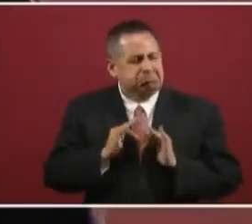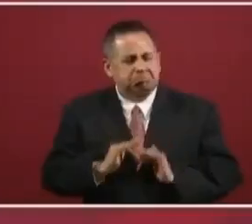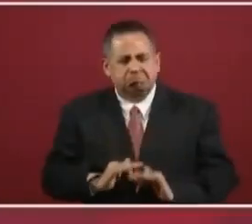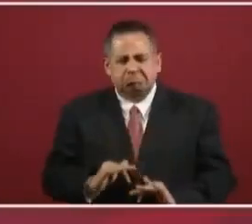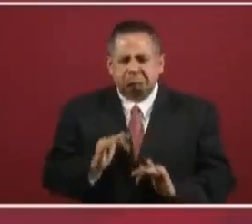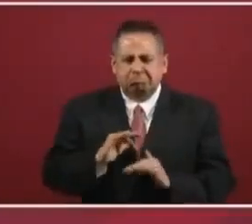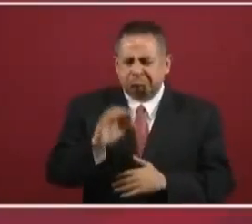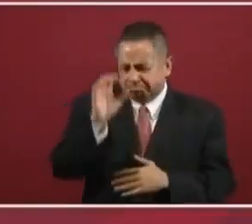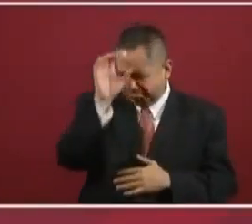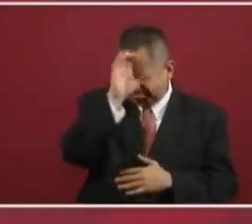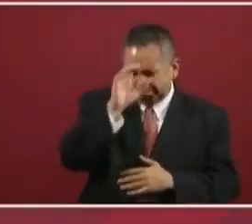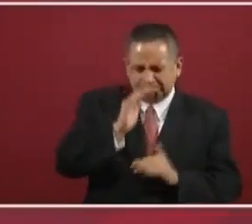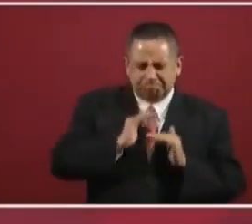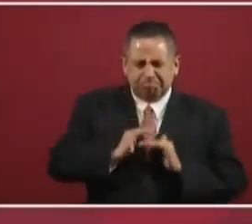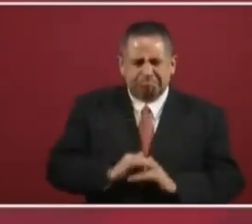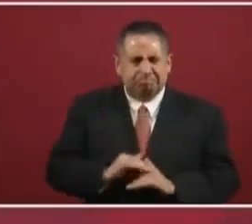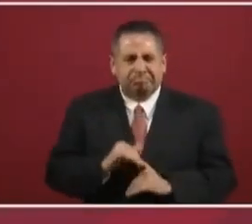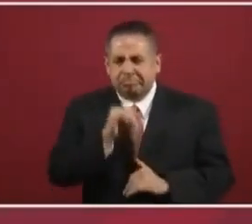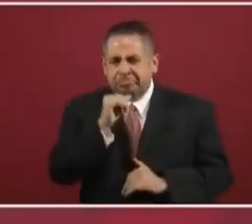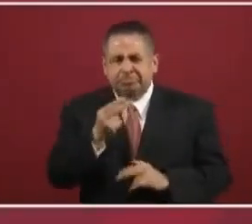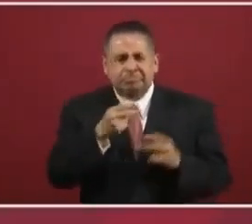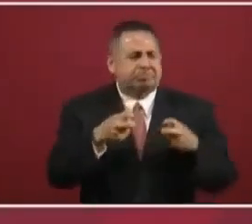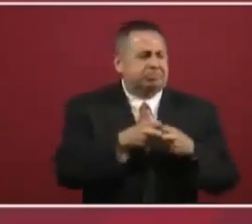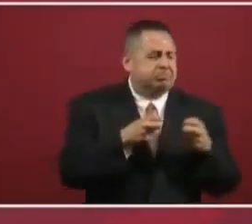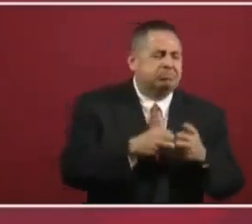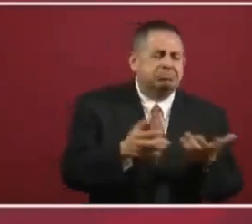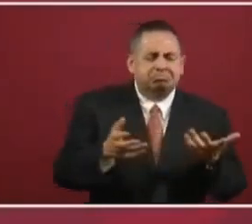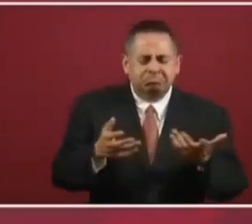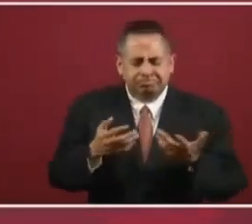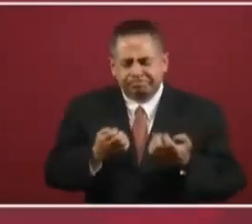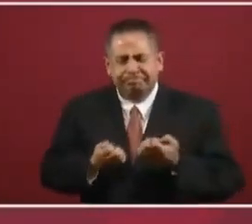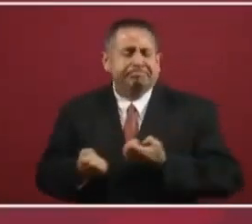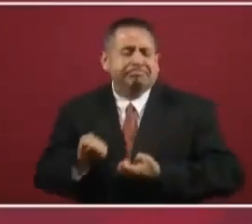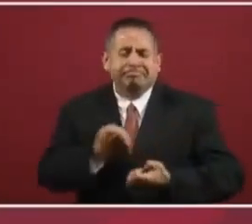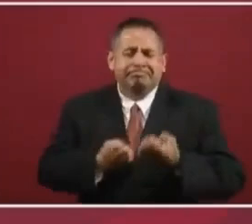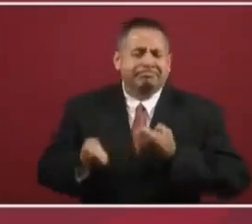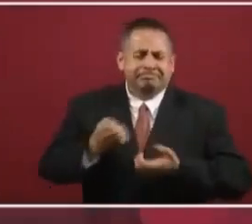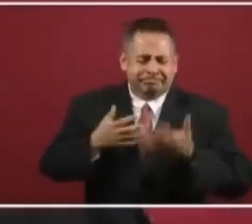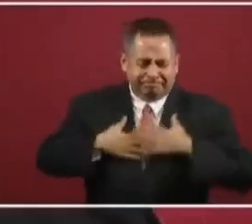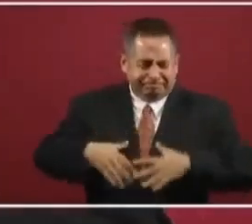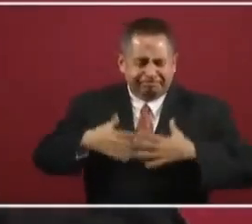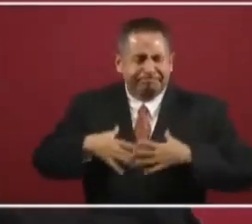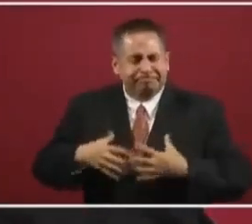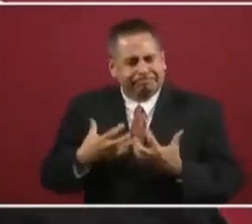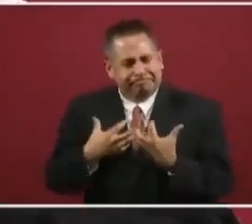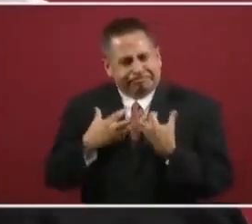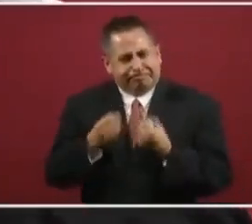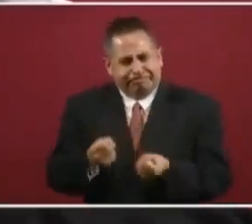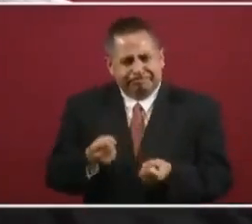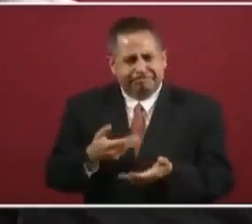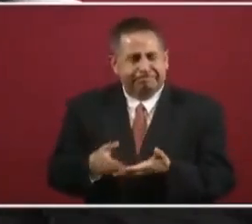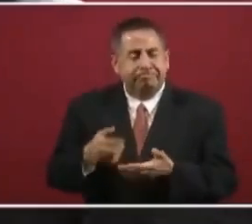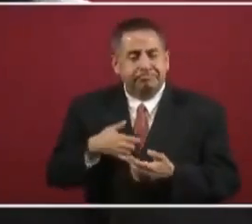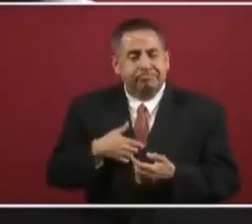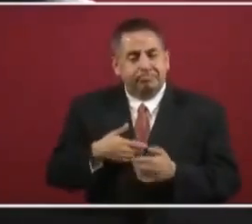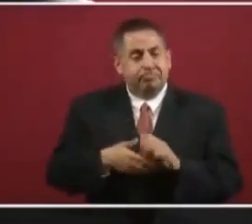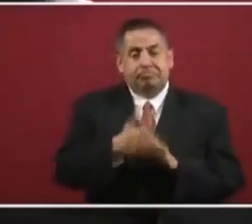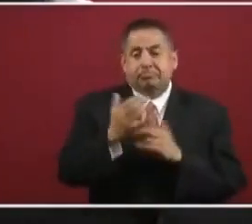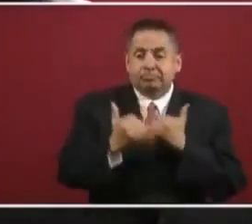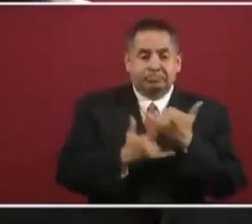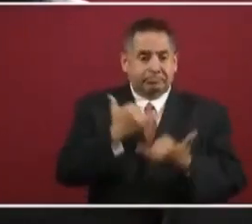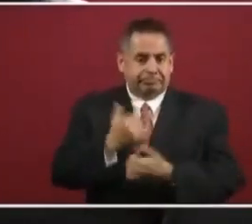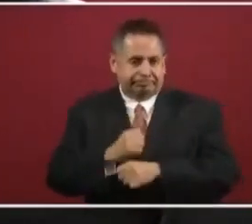bien sino a tirar la polilla que es distinto a jugar